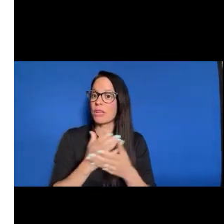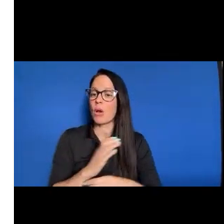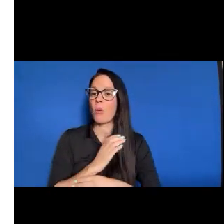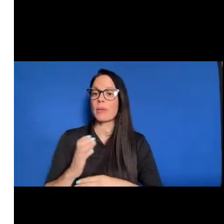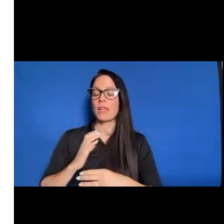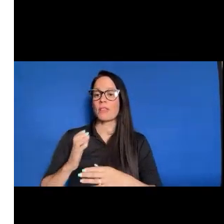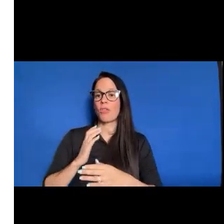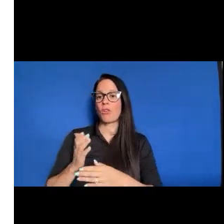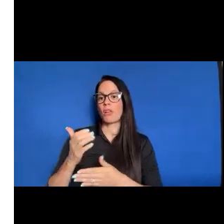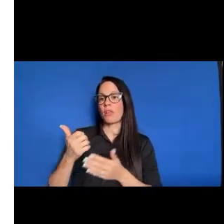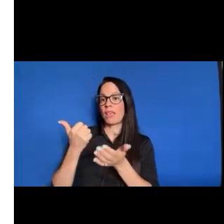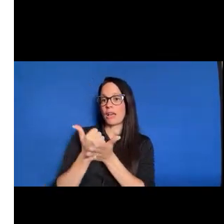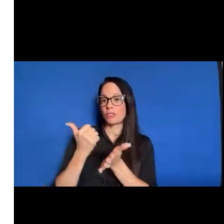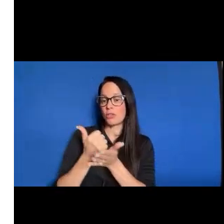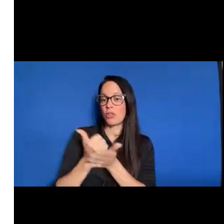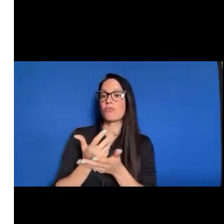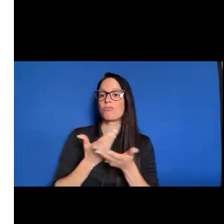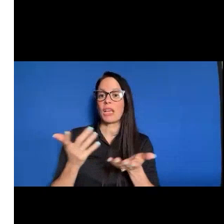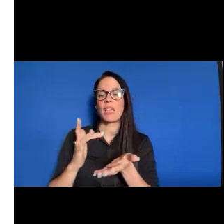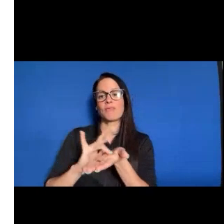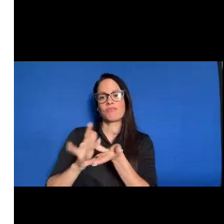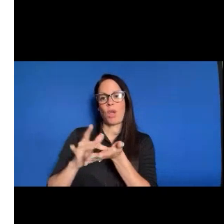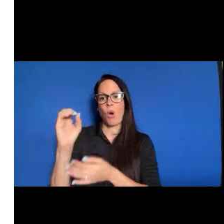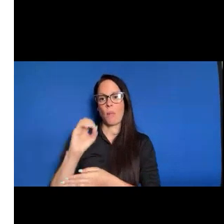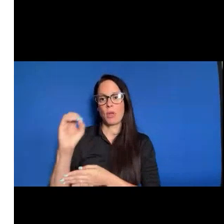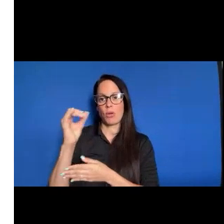por Opioides. Así que este es nuestro segundo encuentro en el año.